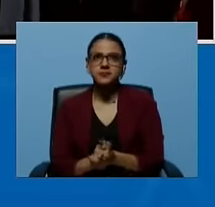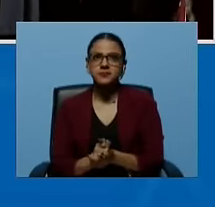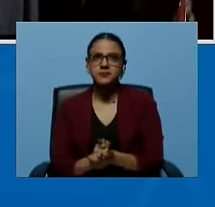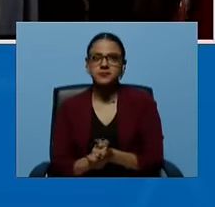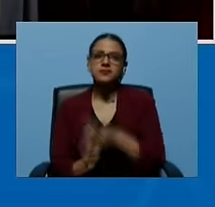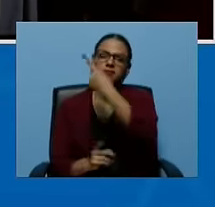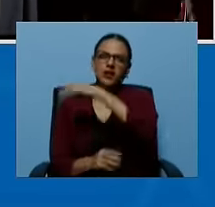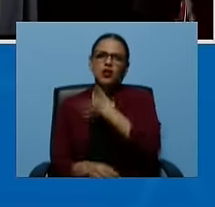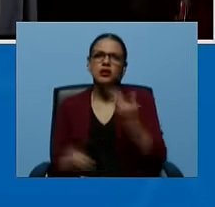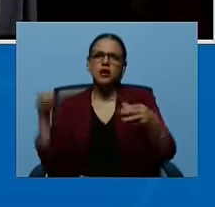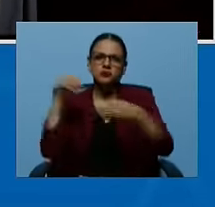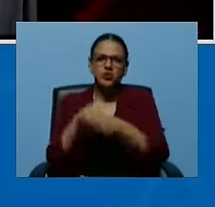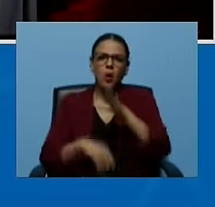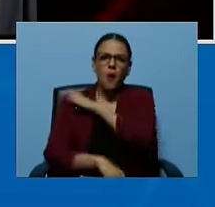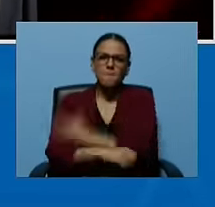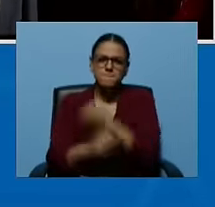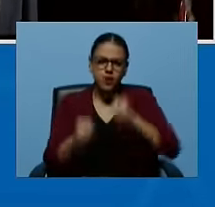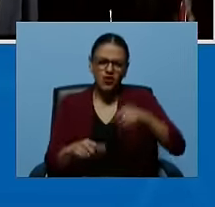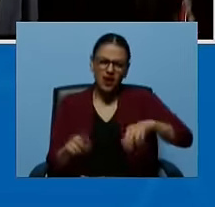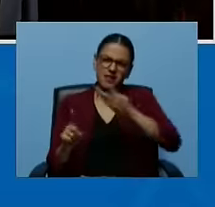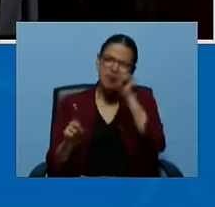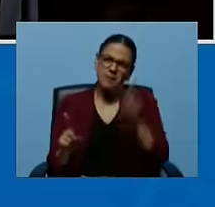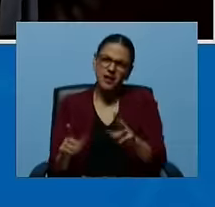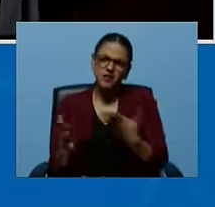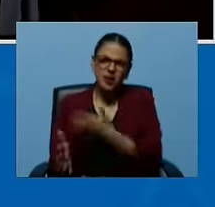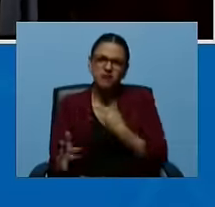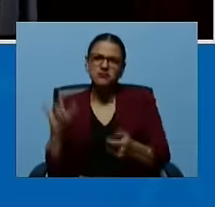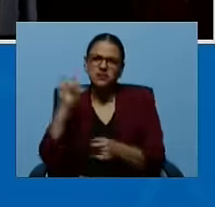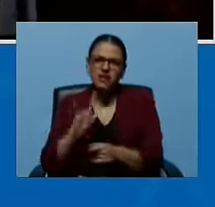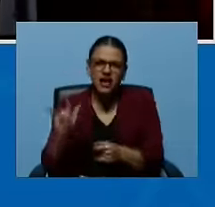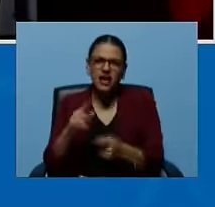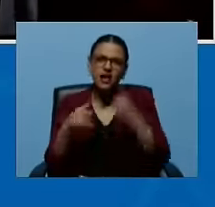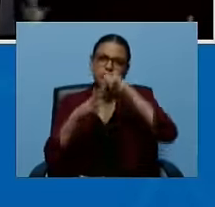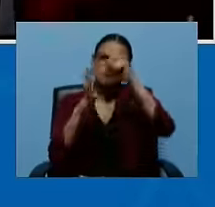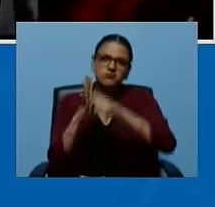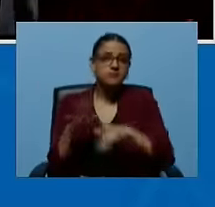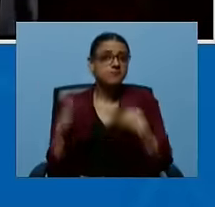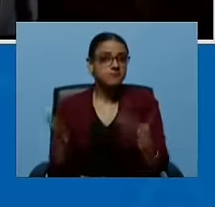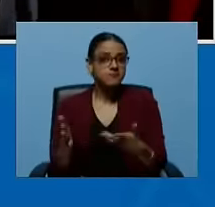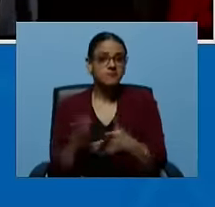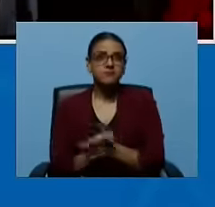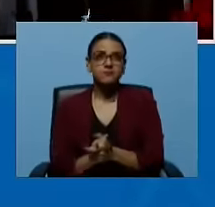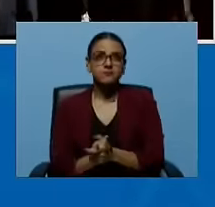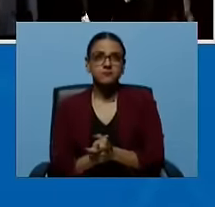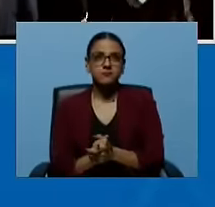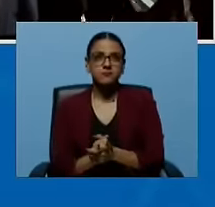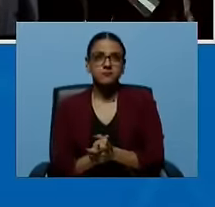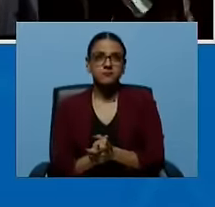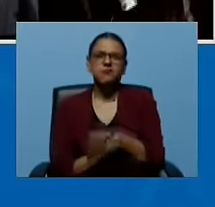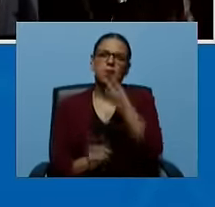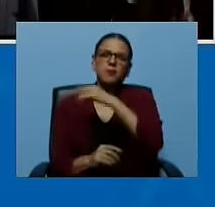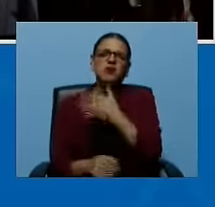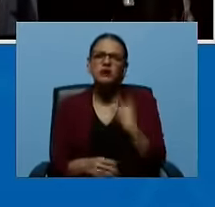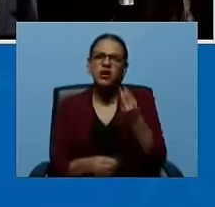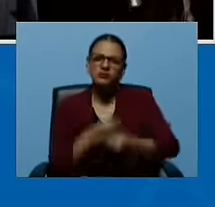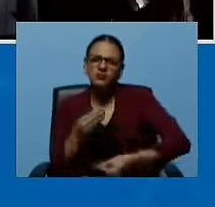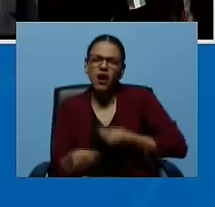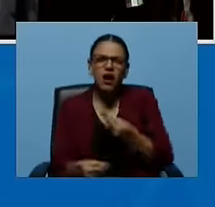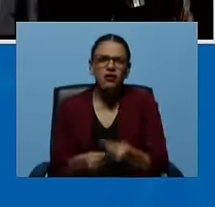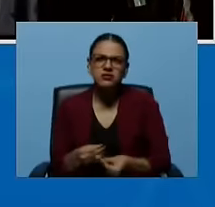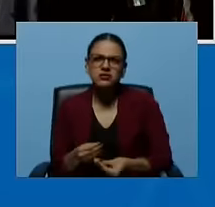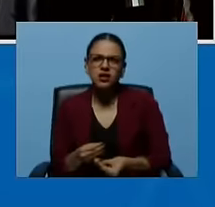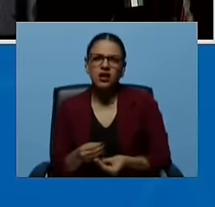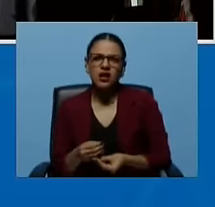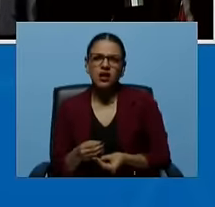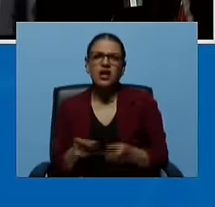Quieren asaltar el poder en Venezuela, entre otras cosas, para salir